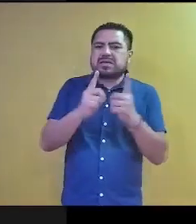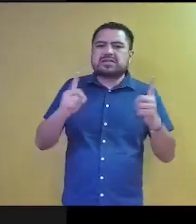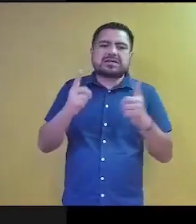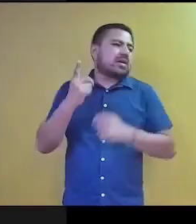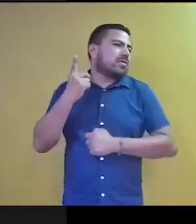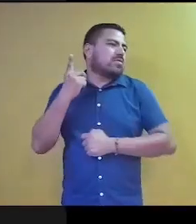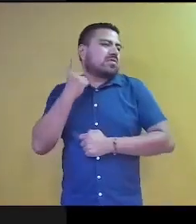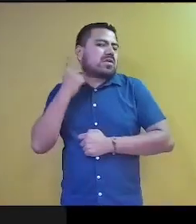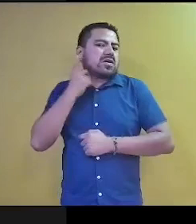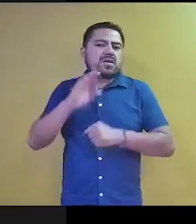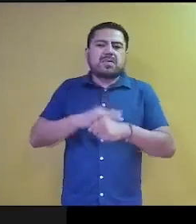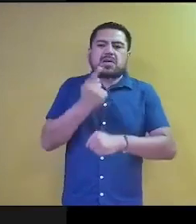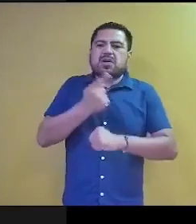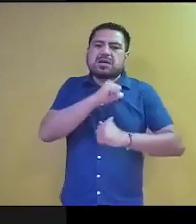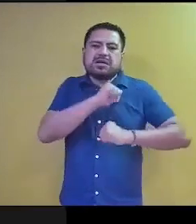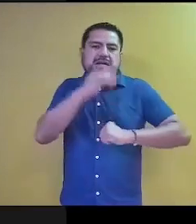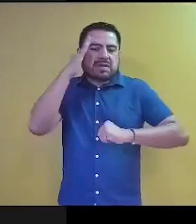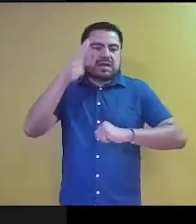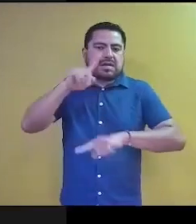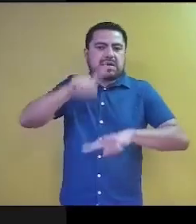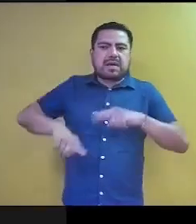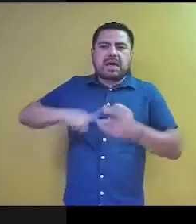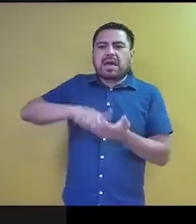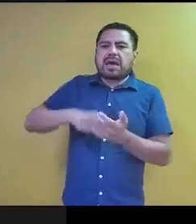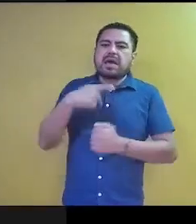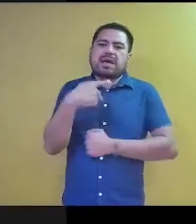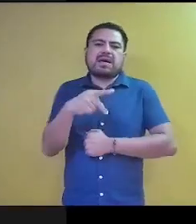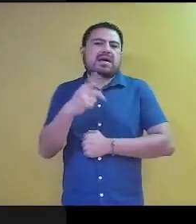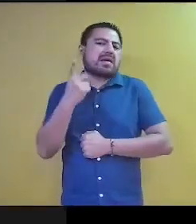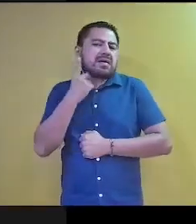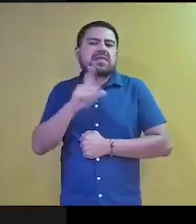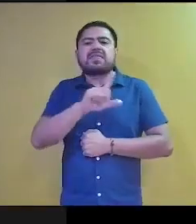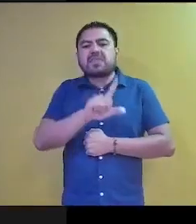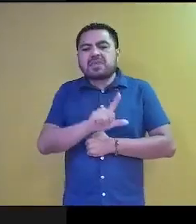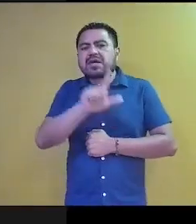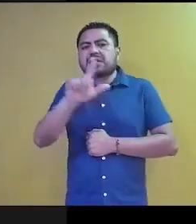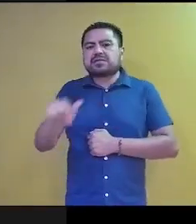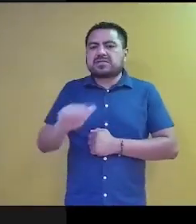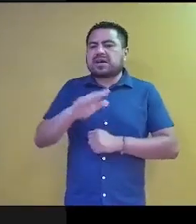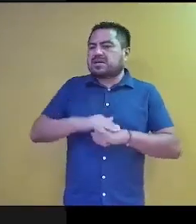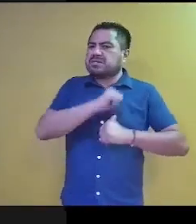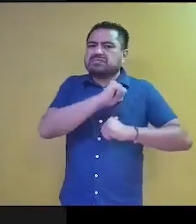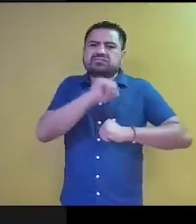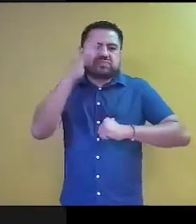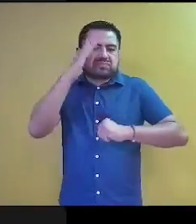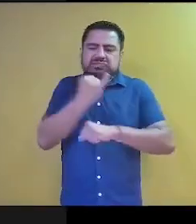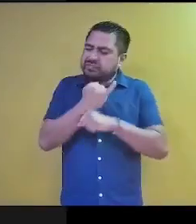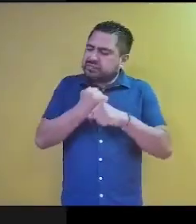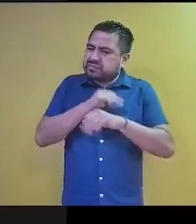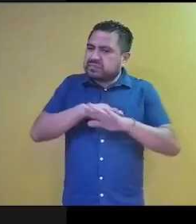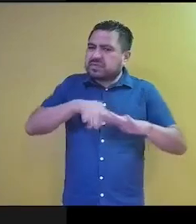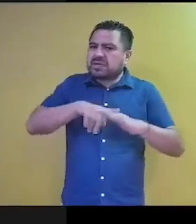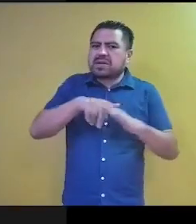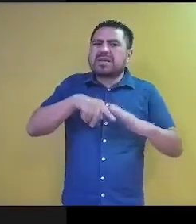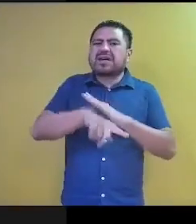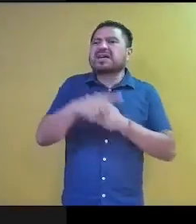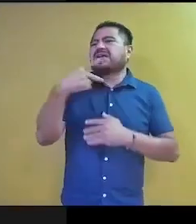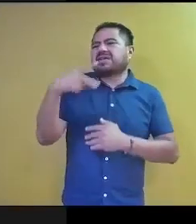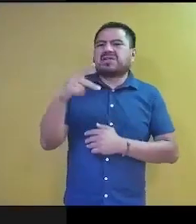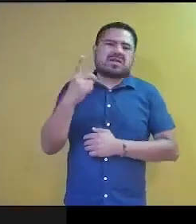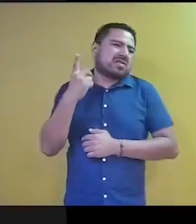diputaciones, amparados por el principio de inviolabilidad parlamentaria y, en consecuencia, la competencia para su análisis por los órganos